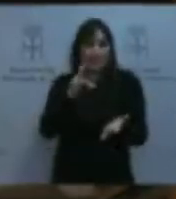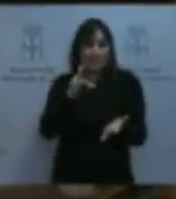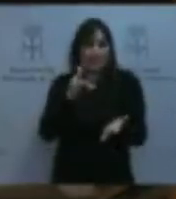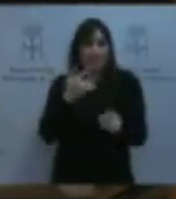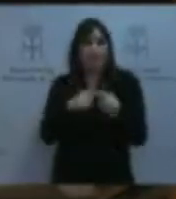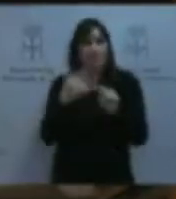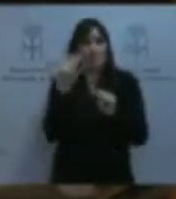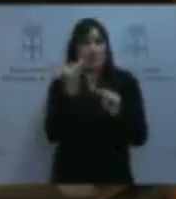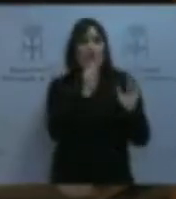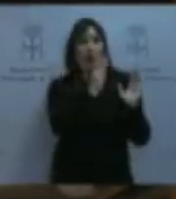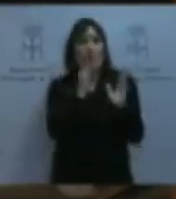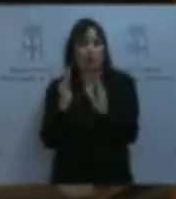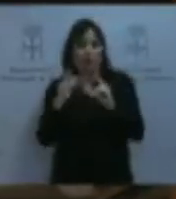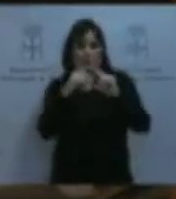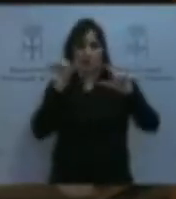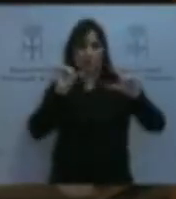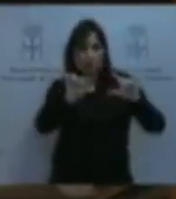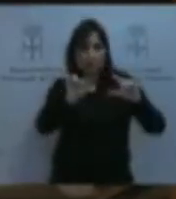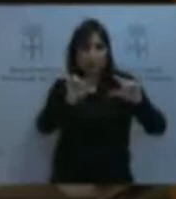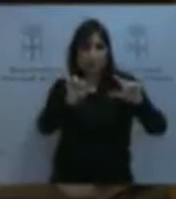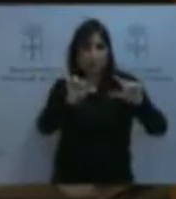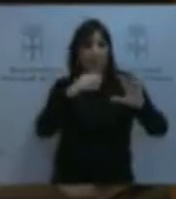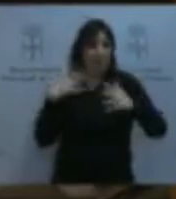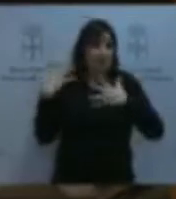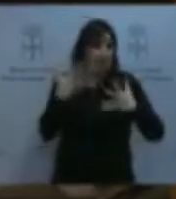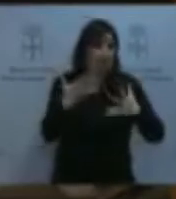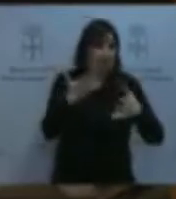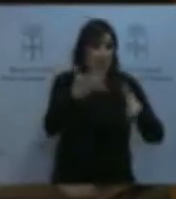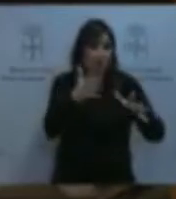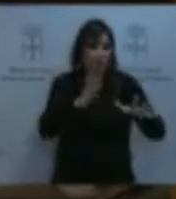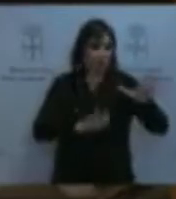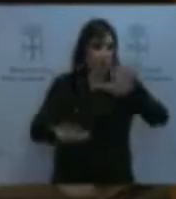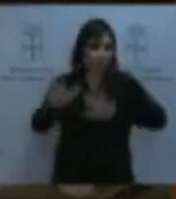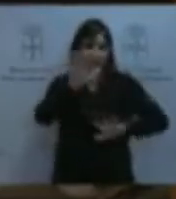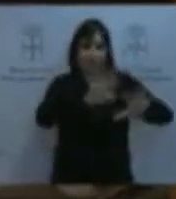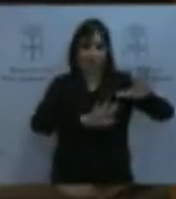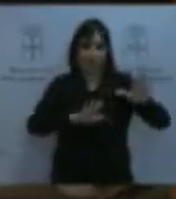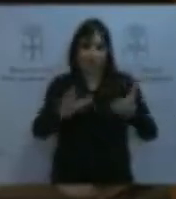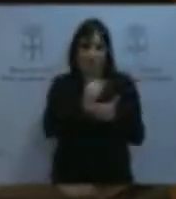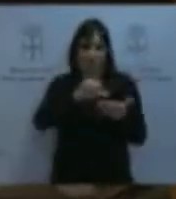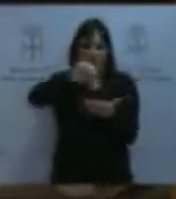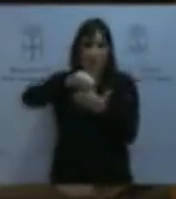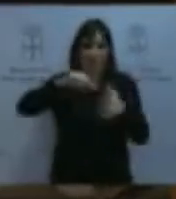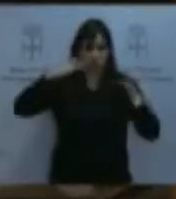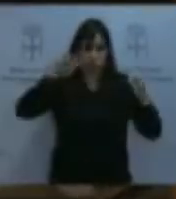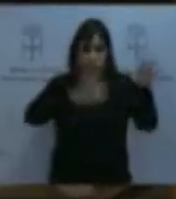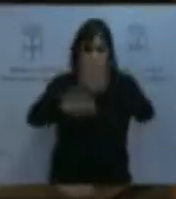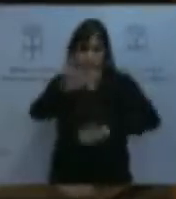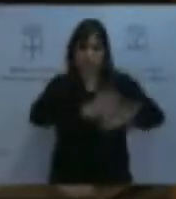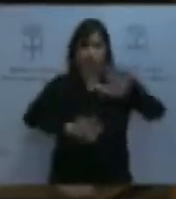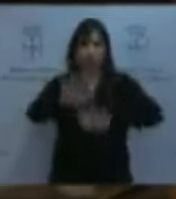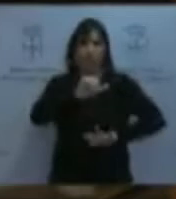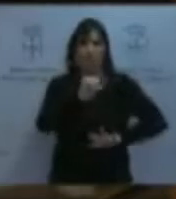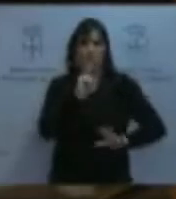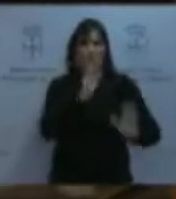lo que tenemos más o menos es un amasijo periurbano, ¿no? Es la zona con mayor desorden en términos urbanísticos, el área metropolitana con